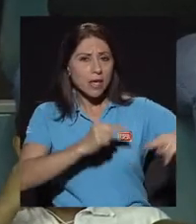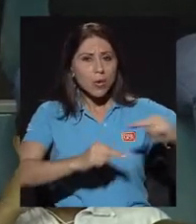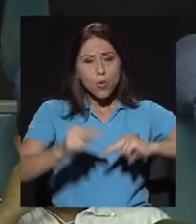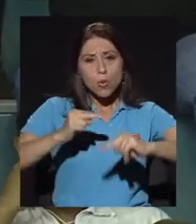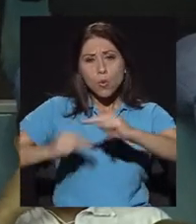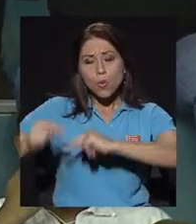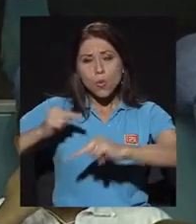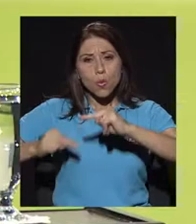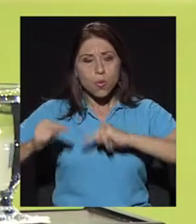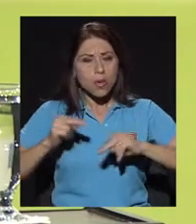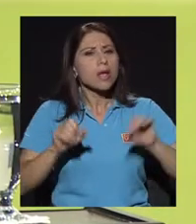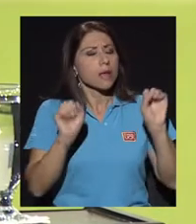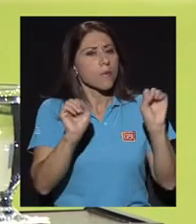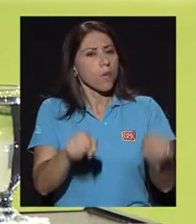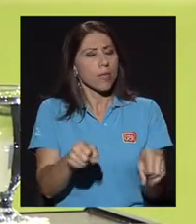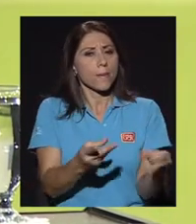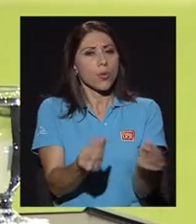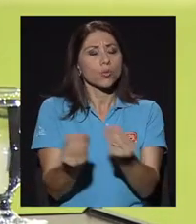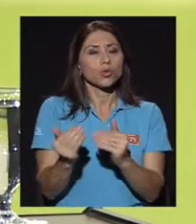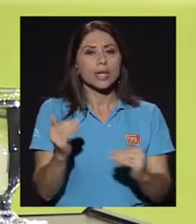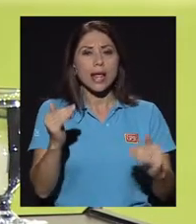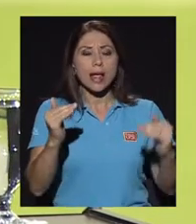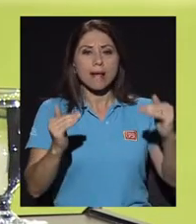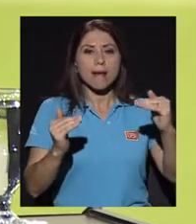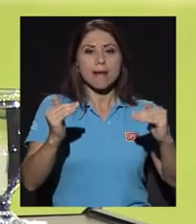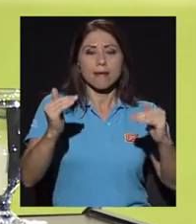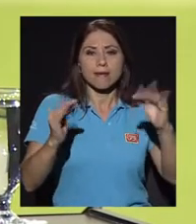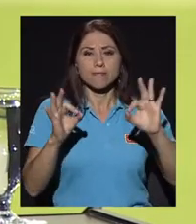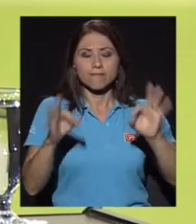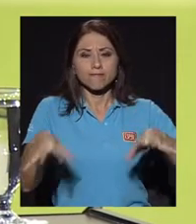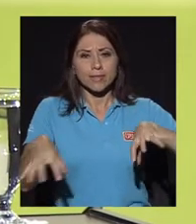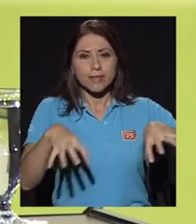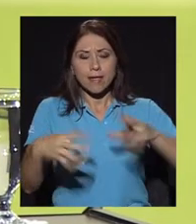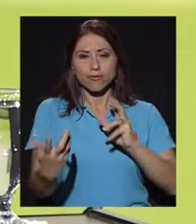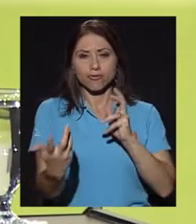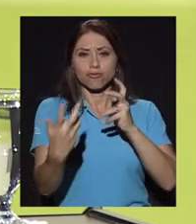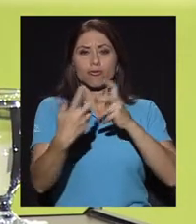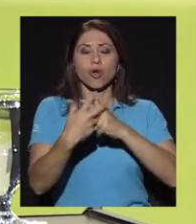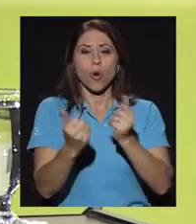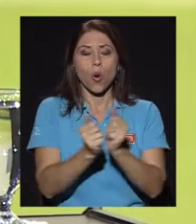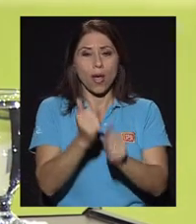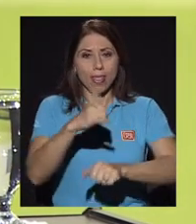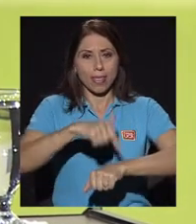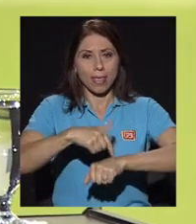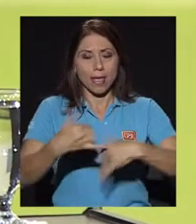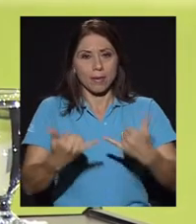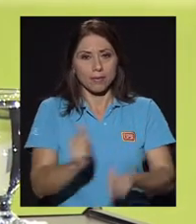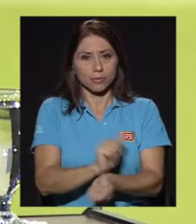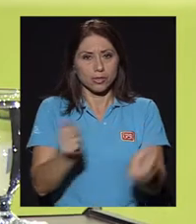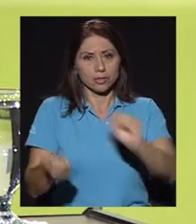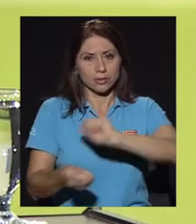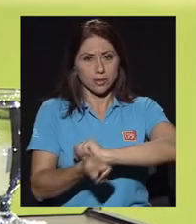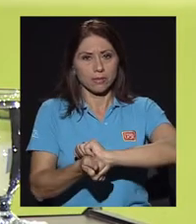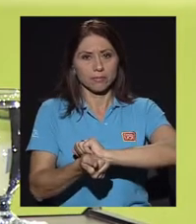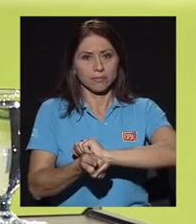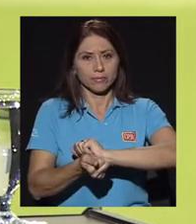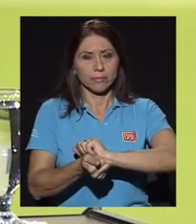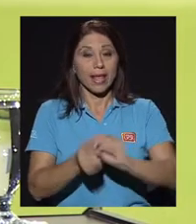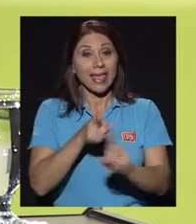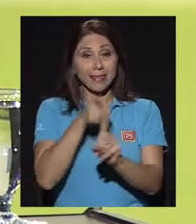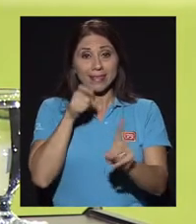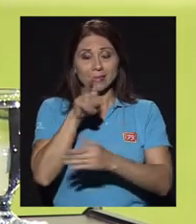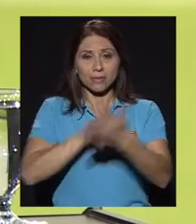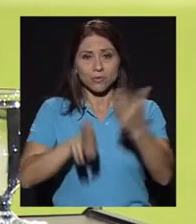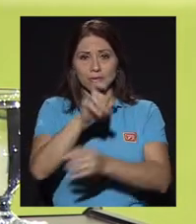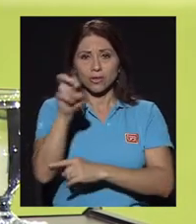realmente diversas, capaces de producir un equilibrio dinámico en consonancia con los tiempos de cambio que vivimos.